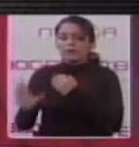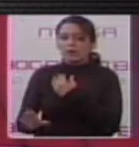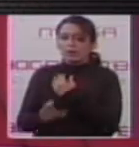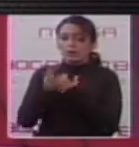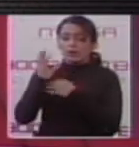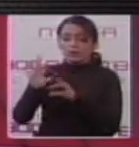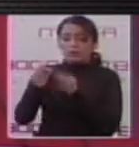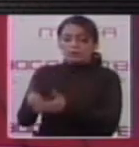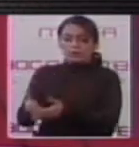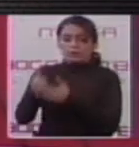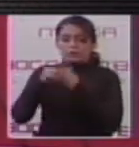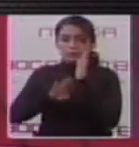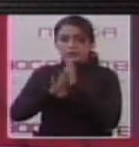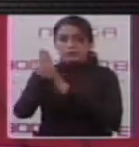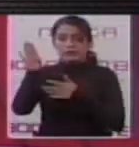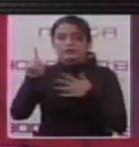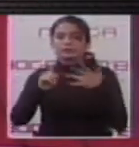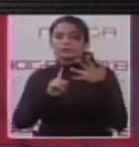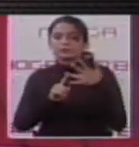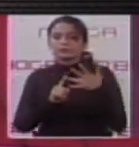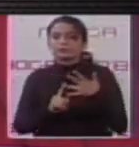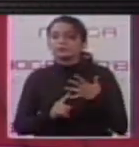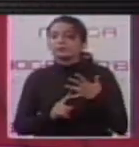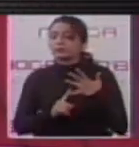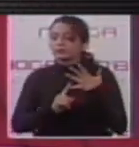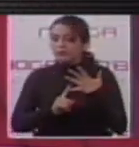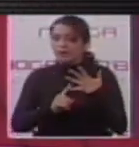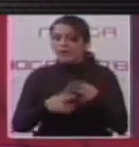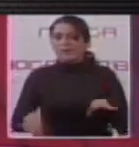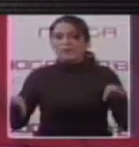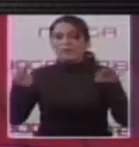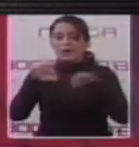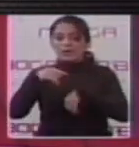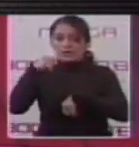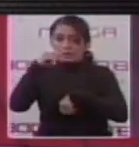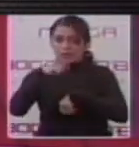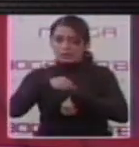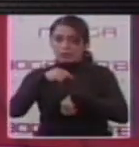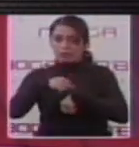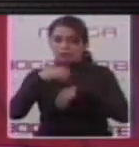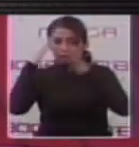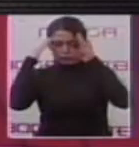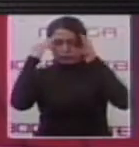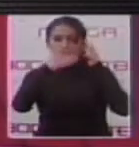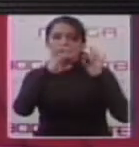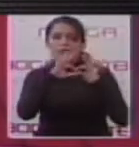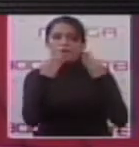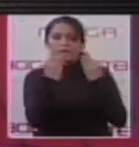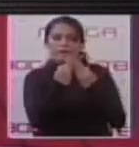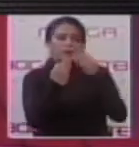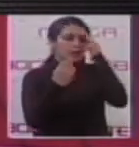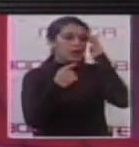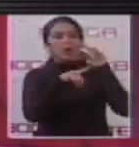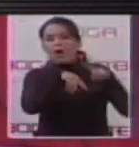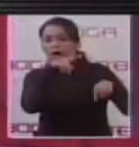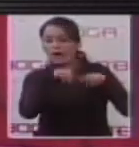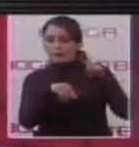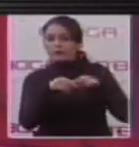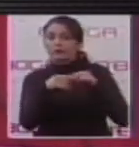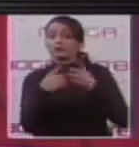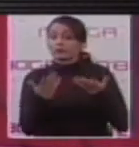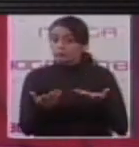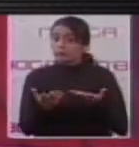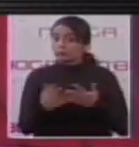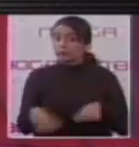ganar millones. La número cinco, saca tiempo de calidad para la familia y amigos. Eso no parece pues un consejo financiero, pero lo